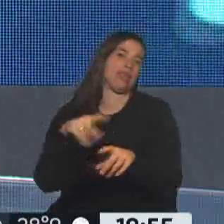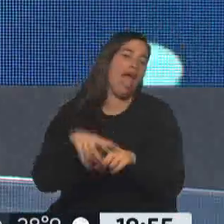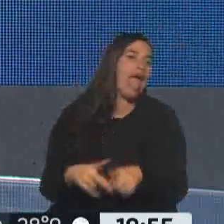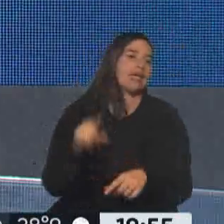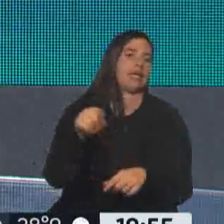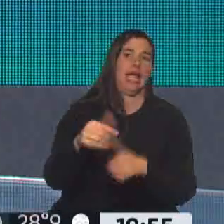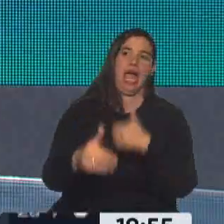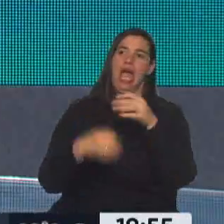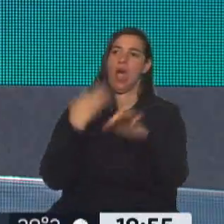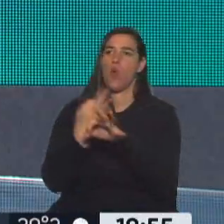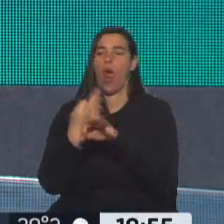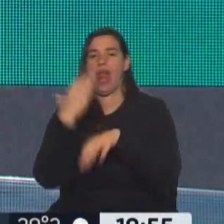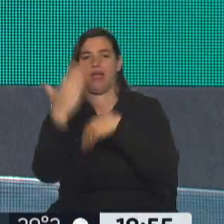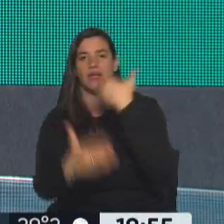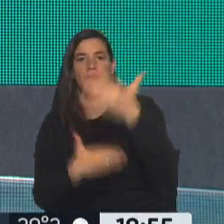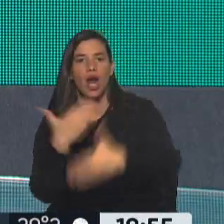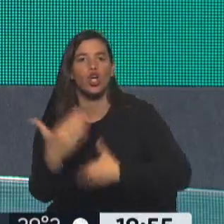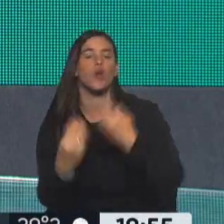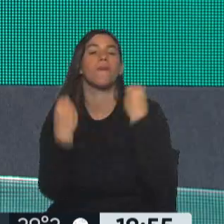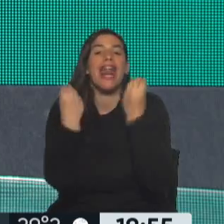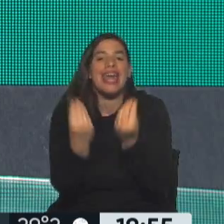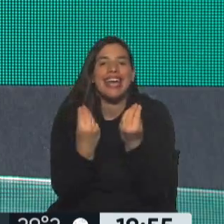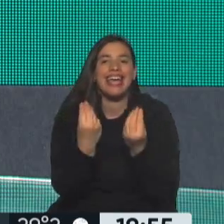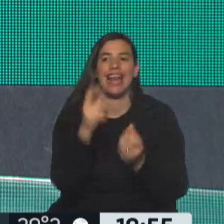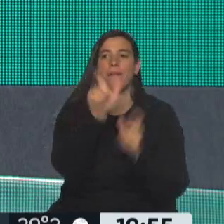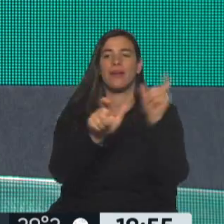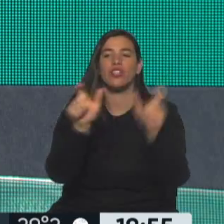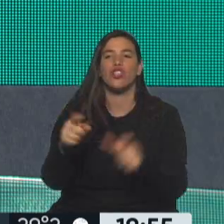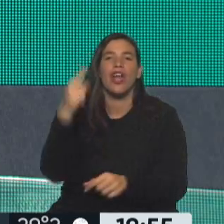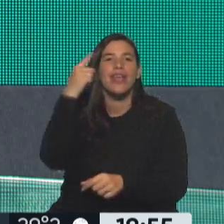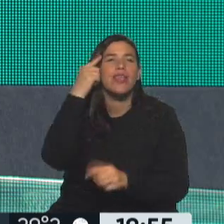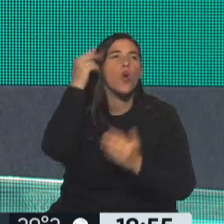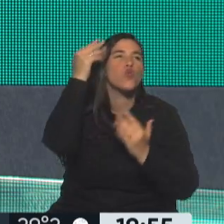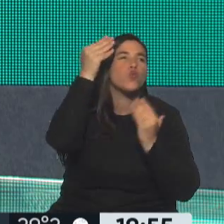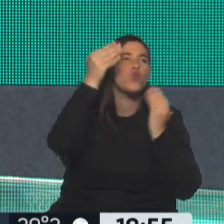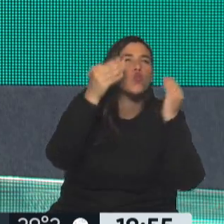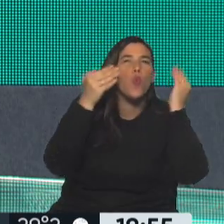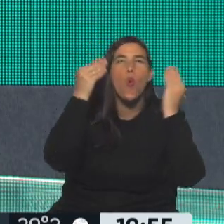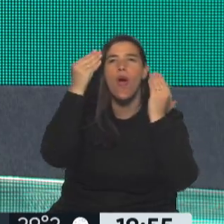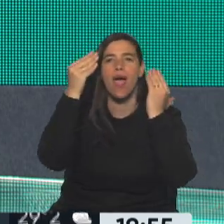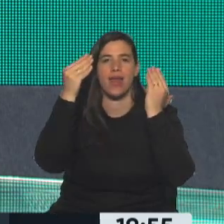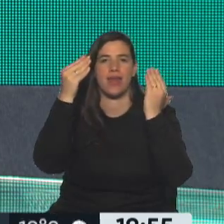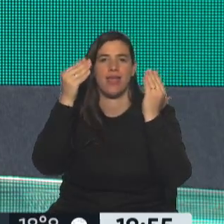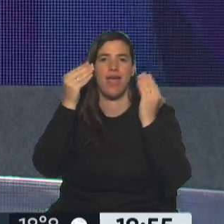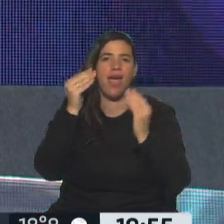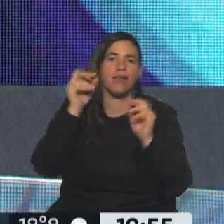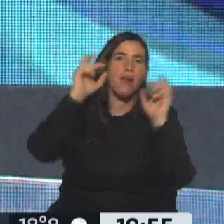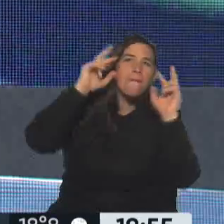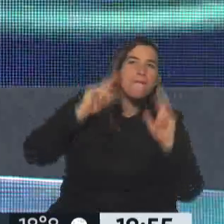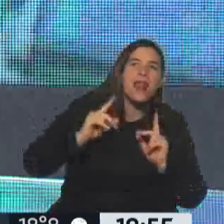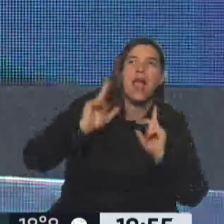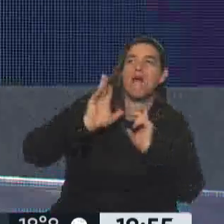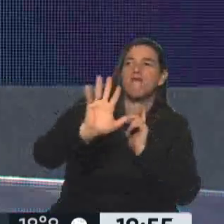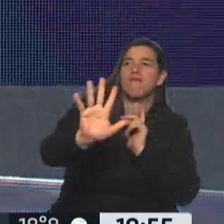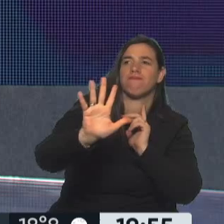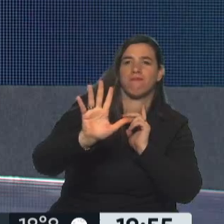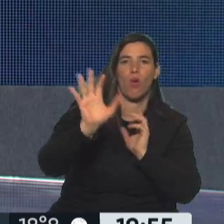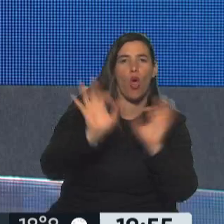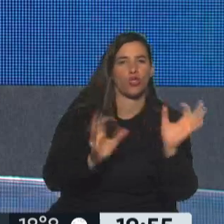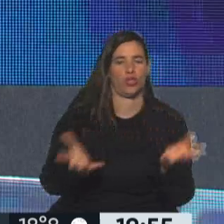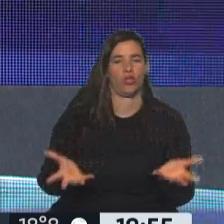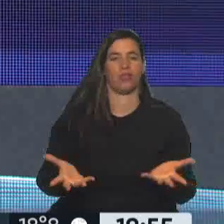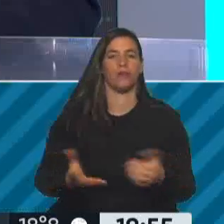que estaban ni siquiera en un proceso judicial, ¿no? Que obviamente no tenían sentencia. Y me parece que ahí hay una... Y no